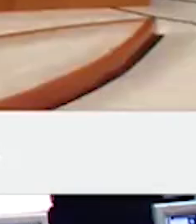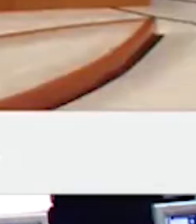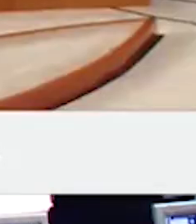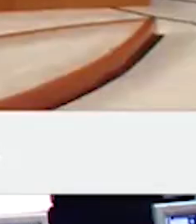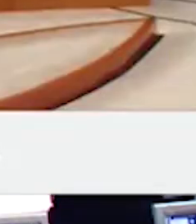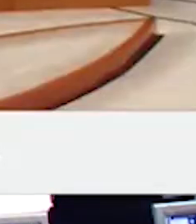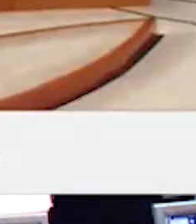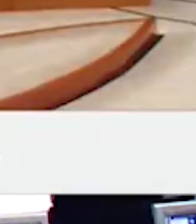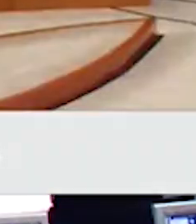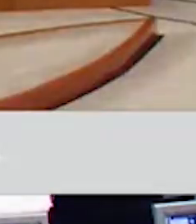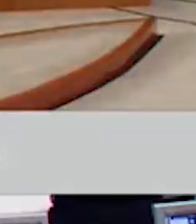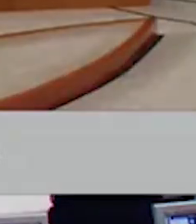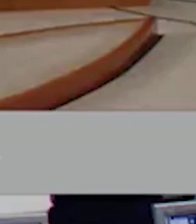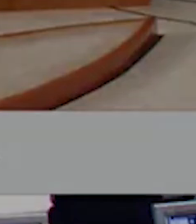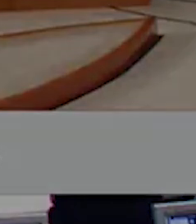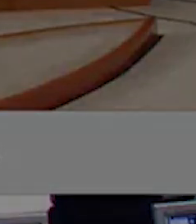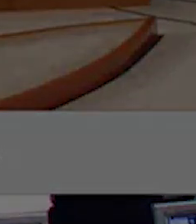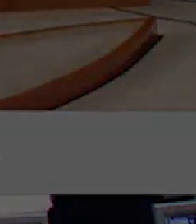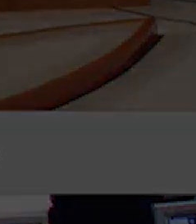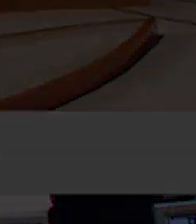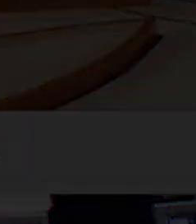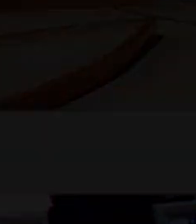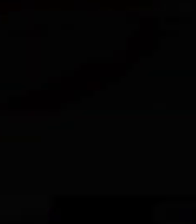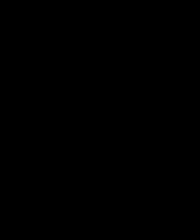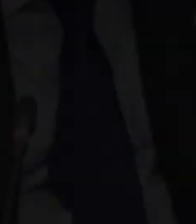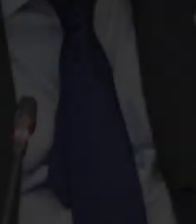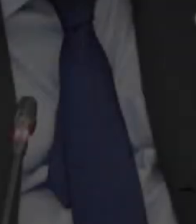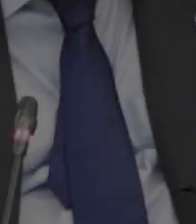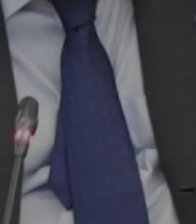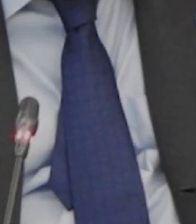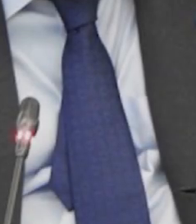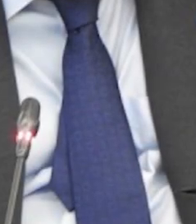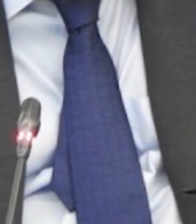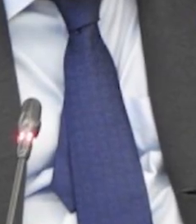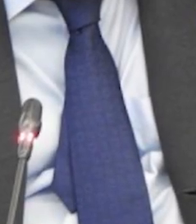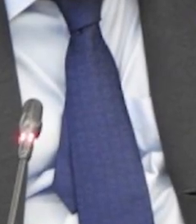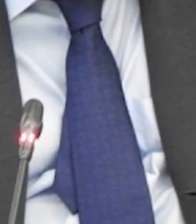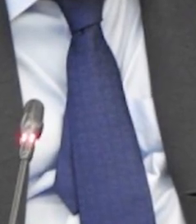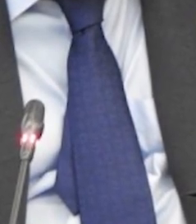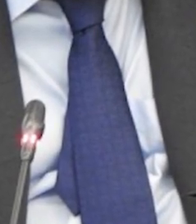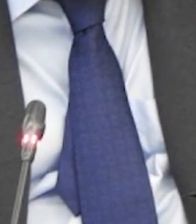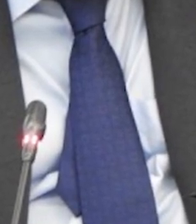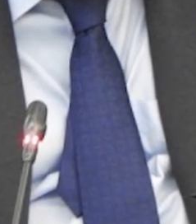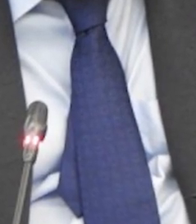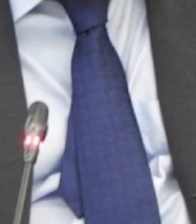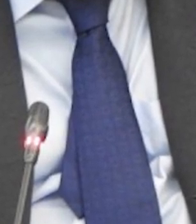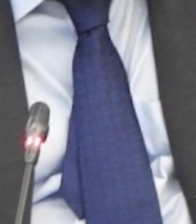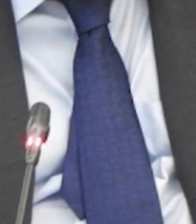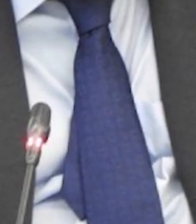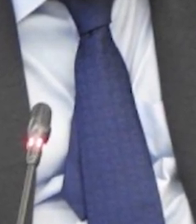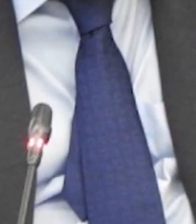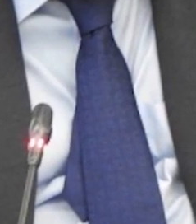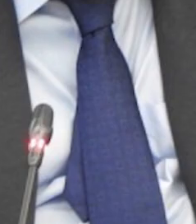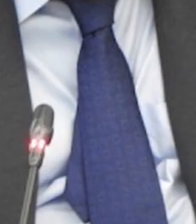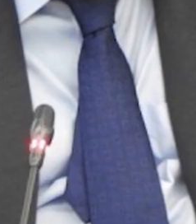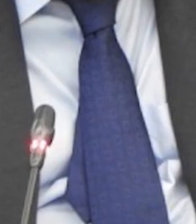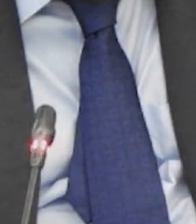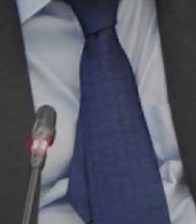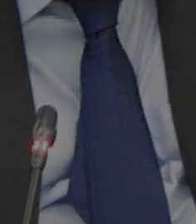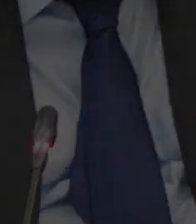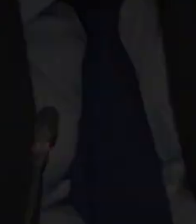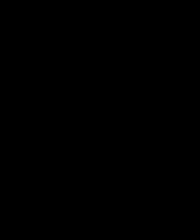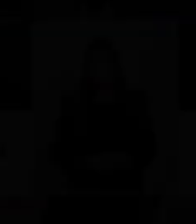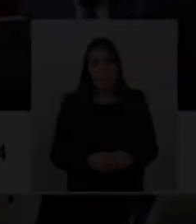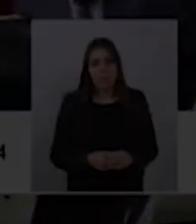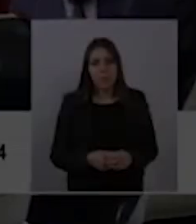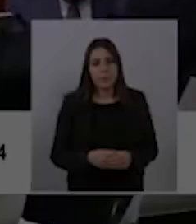próximos 5 años este organismo autónomo, que estaba integrado por Piedra Ibarra, José de Jesús Orozco Enríquez y Arturo Painberg.